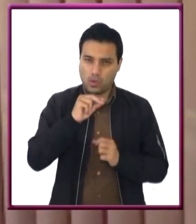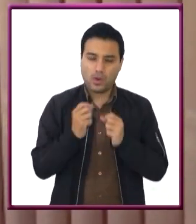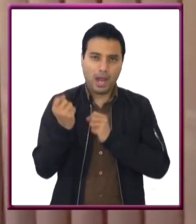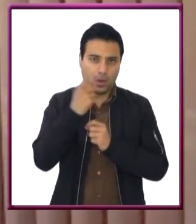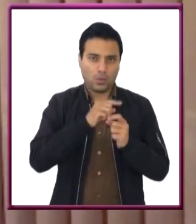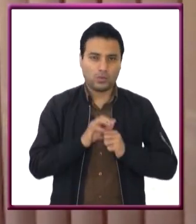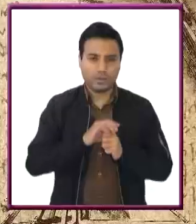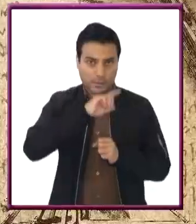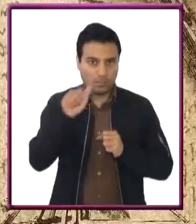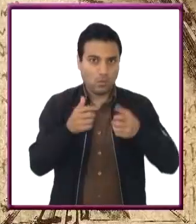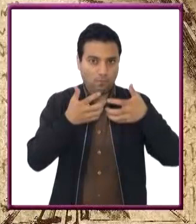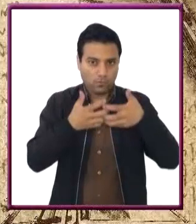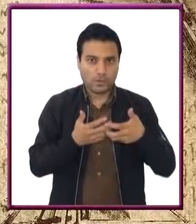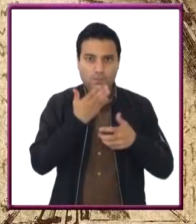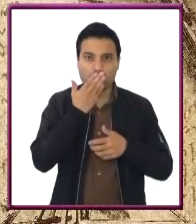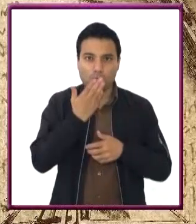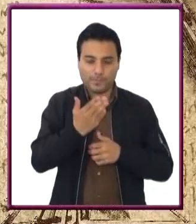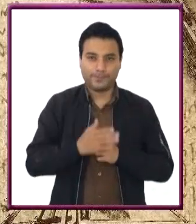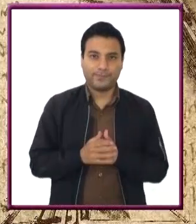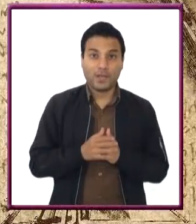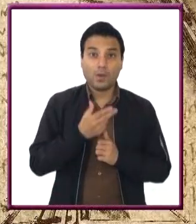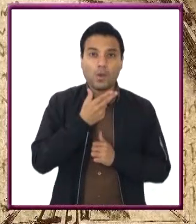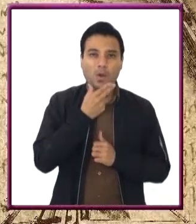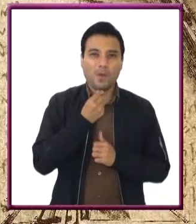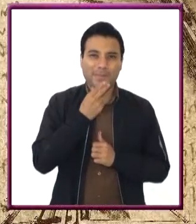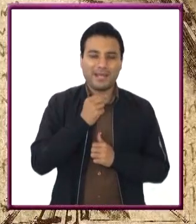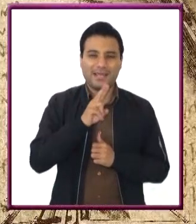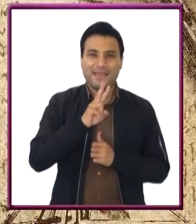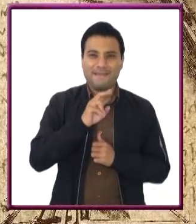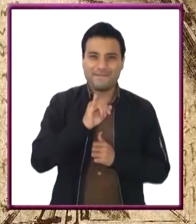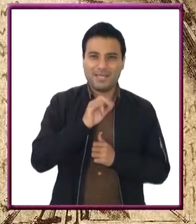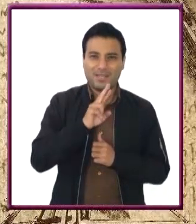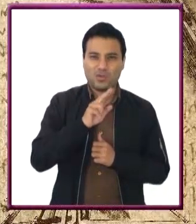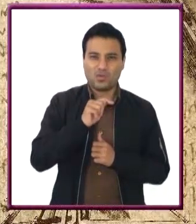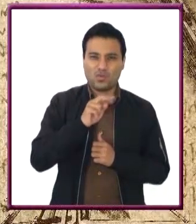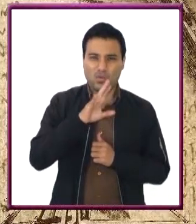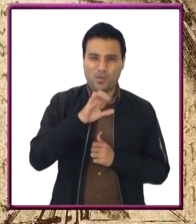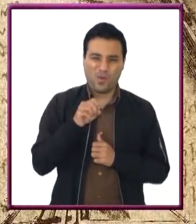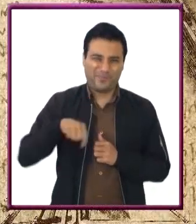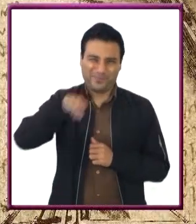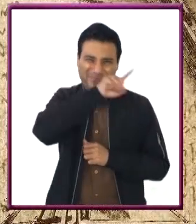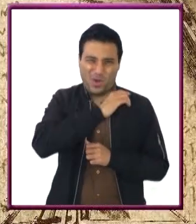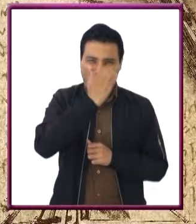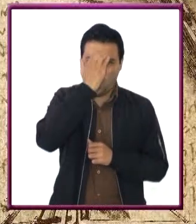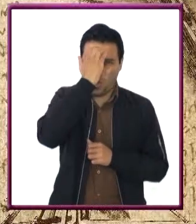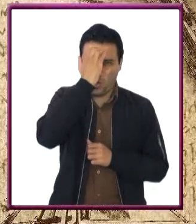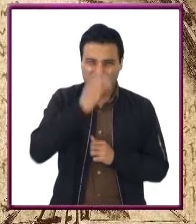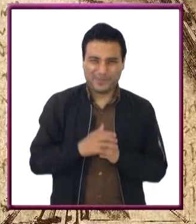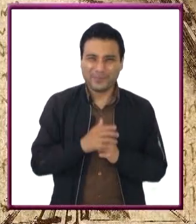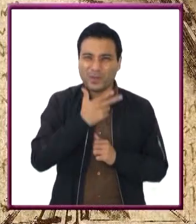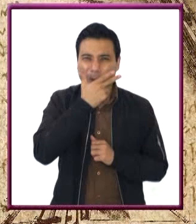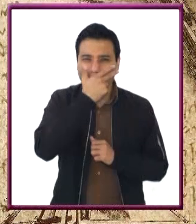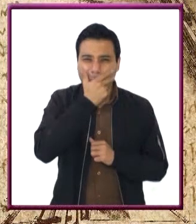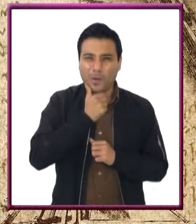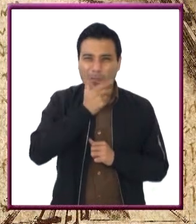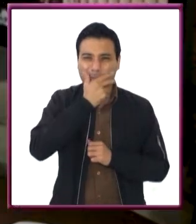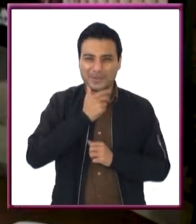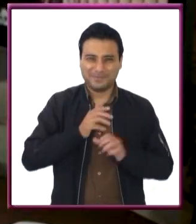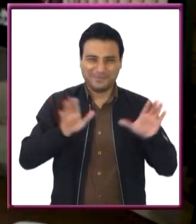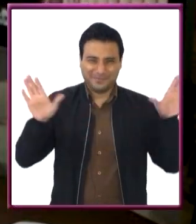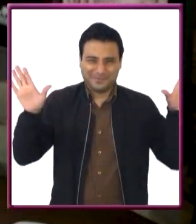funcionaban. El hombre de Vitruvio, que seguramente todos hemos visto esa imagen donde sale un ser